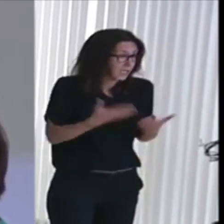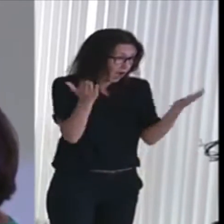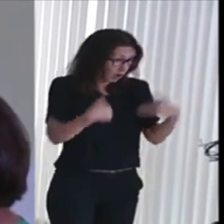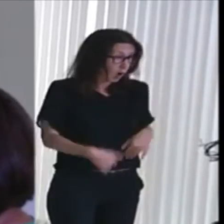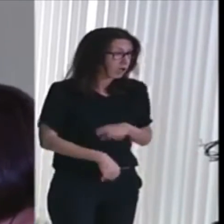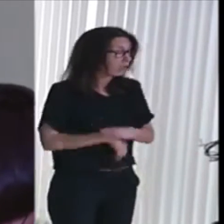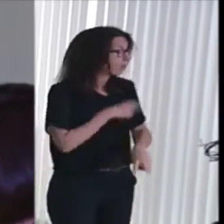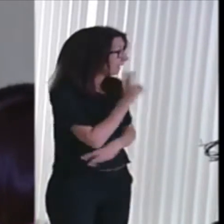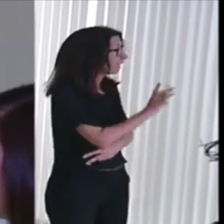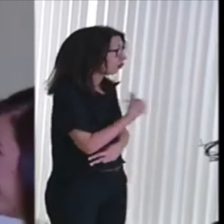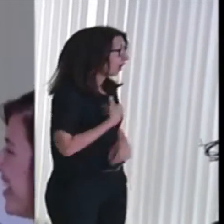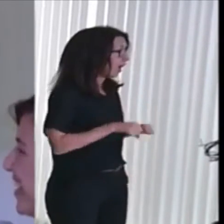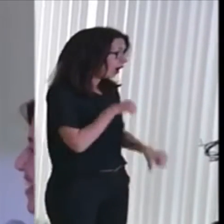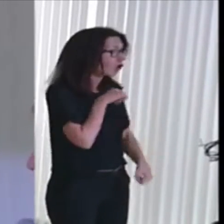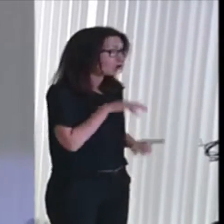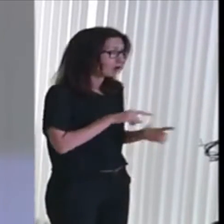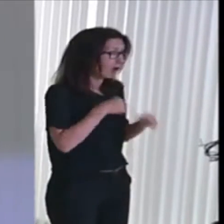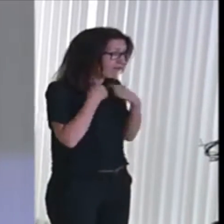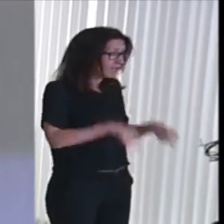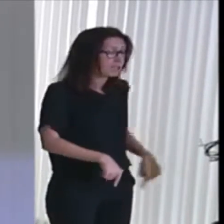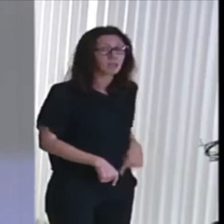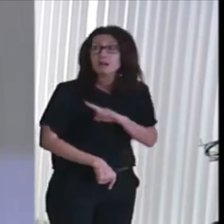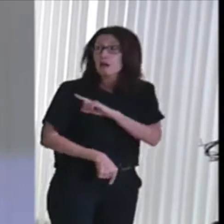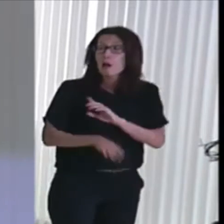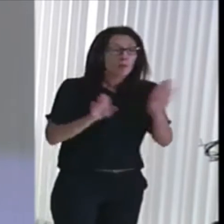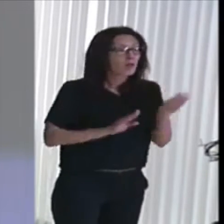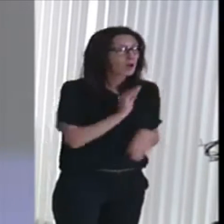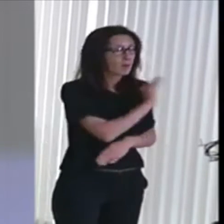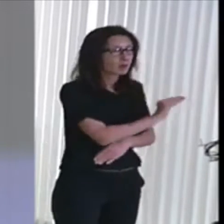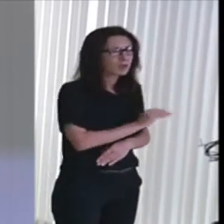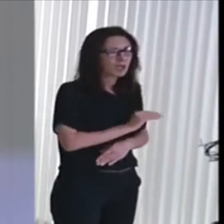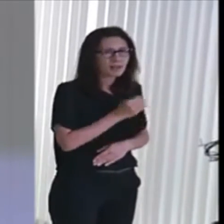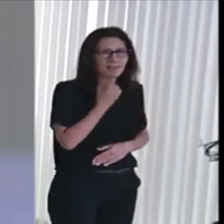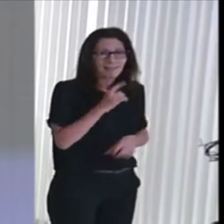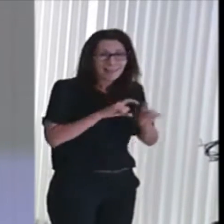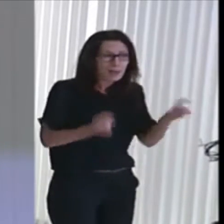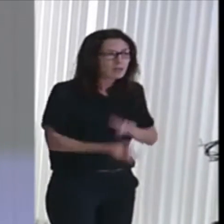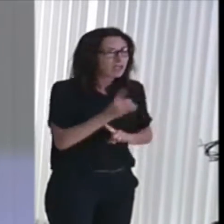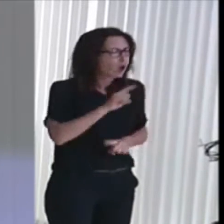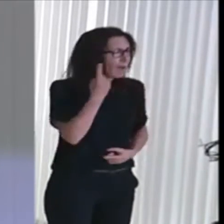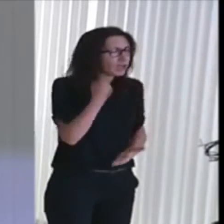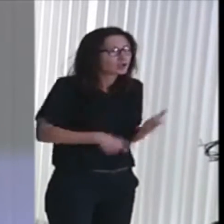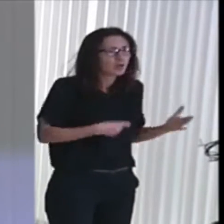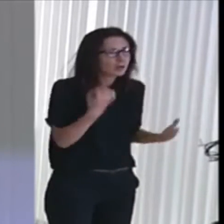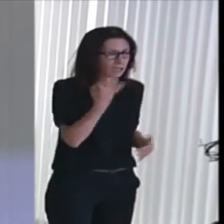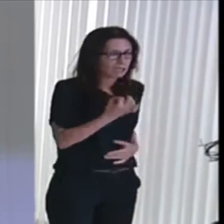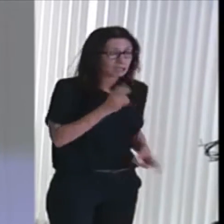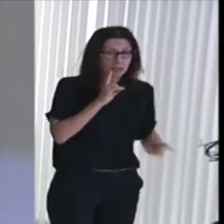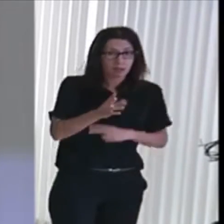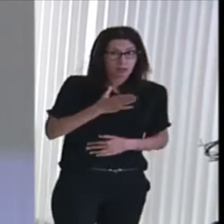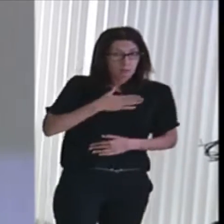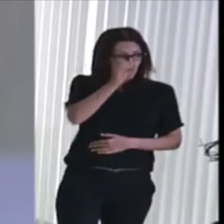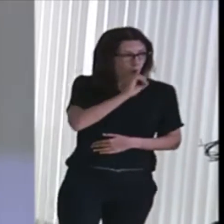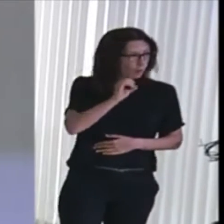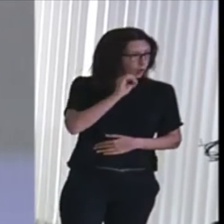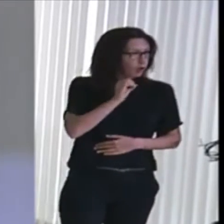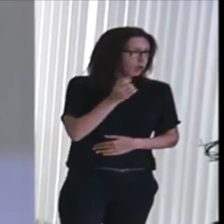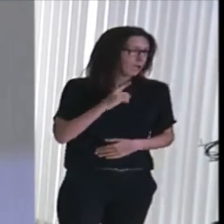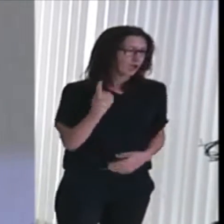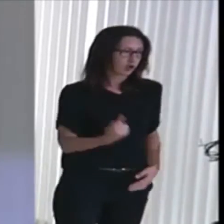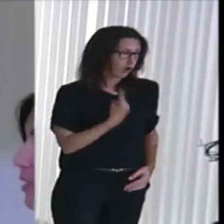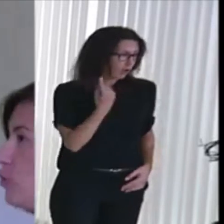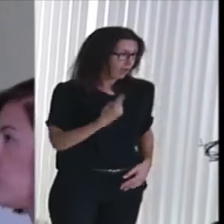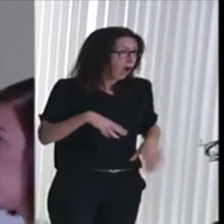fracasado. ¿Qué es lo más duro de emprender? Yo creo, desde mi punto de vista, la soledad siempre lo ha sido. Al final, aunque tengas socios, y